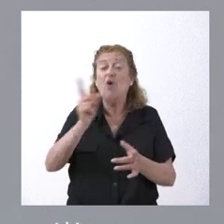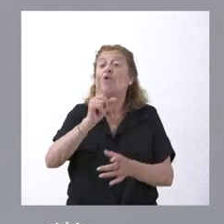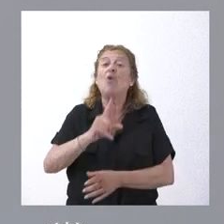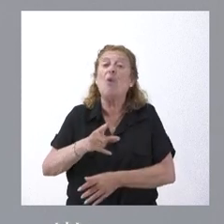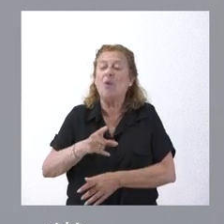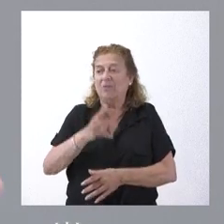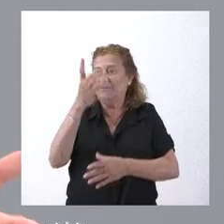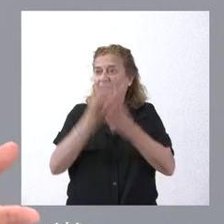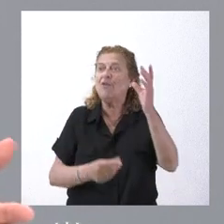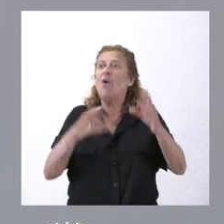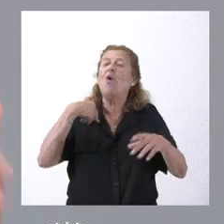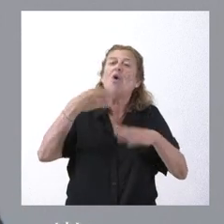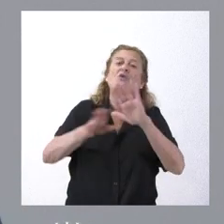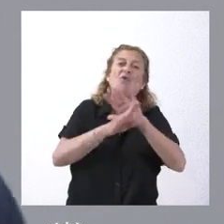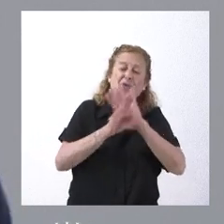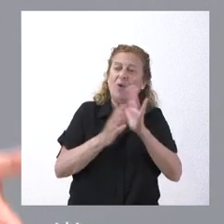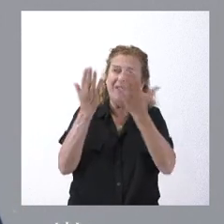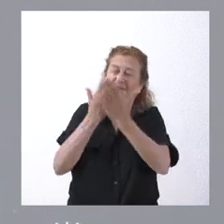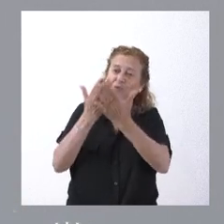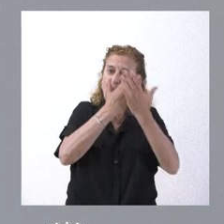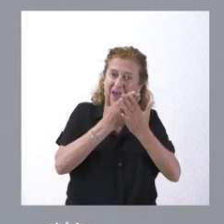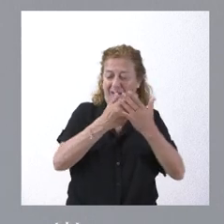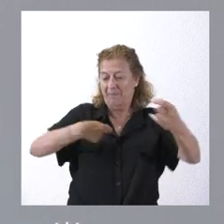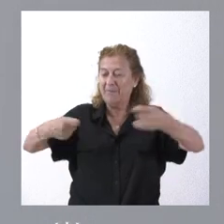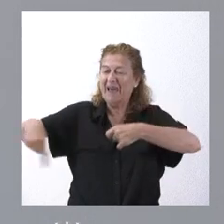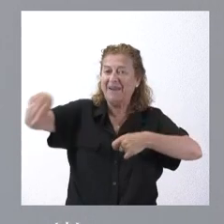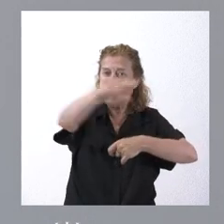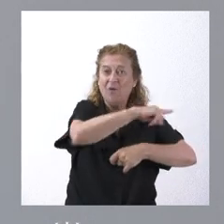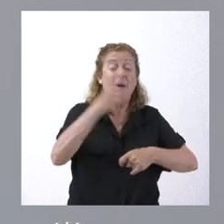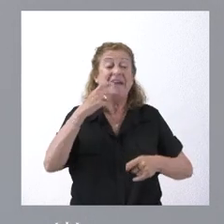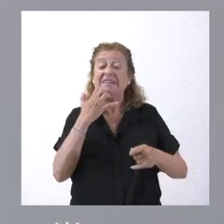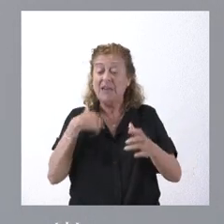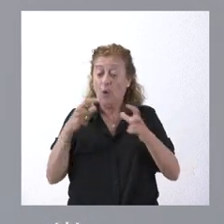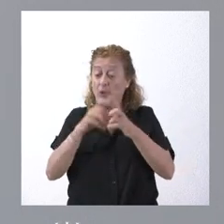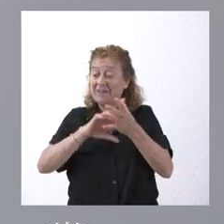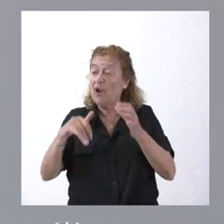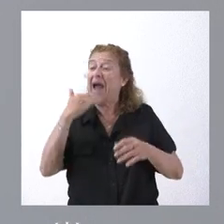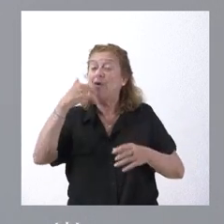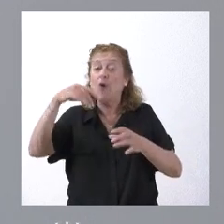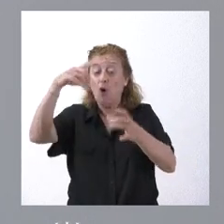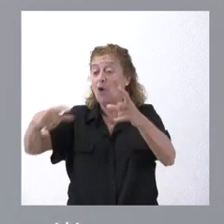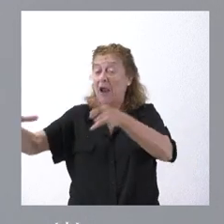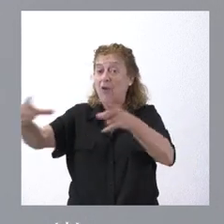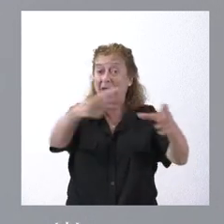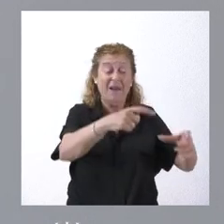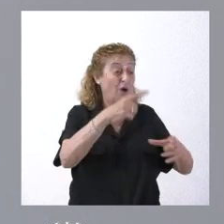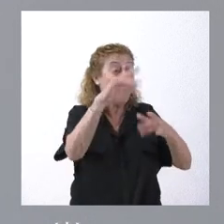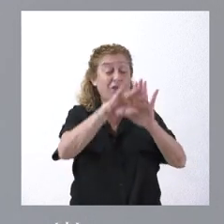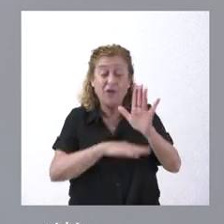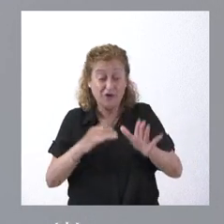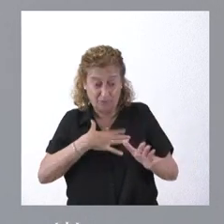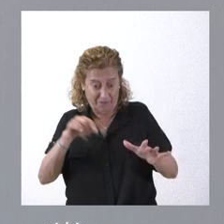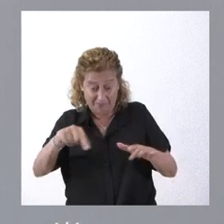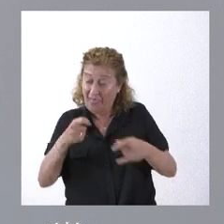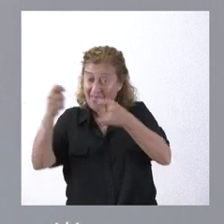modo alguno, pues seguir estudiando el mercado, ver si dentro de los edificios propios de la Junta de Castilla y León tenemos alguno que reúna las condiciones para que se preste el